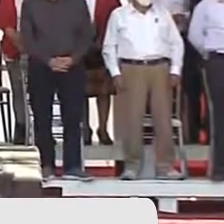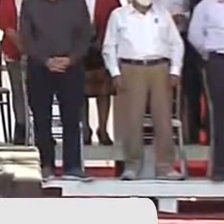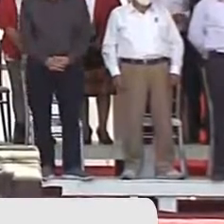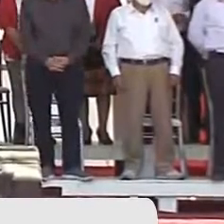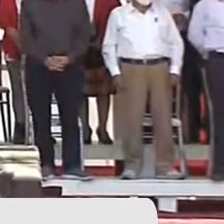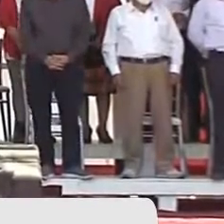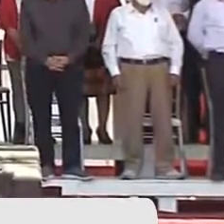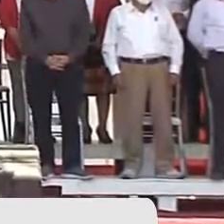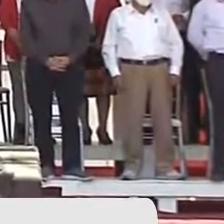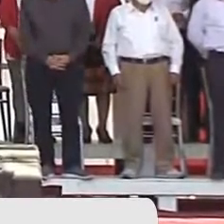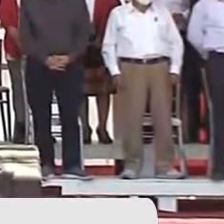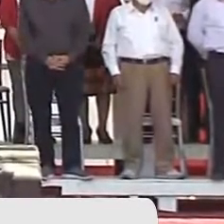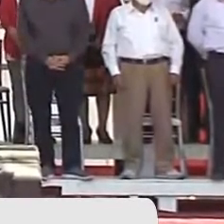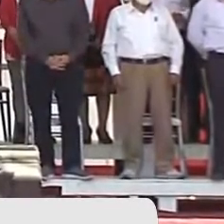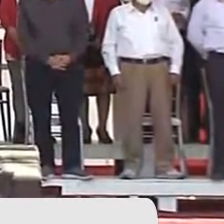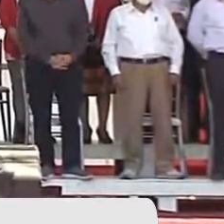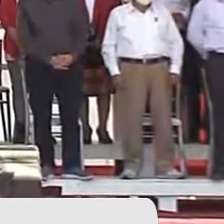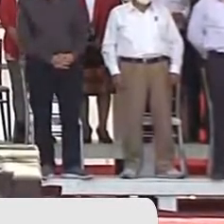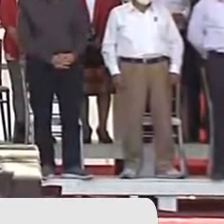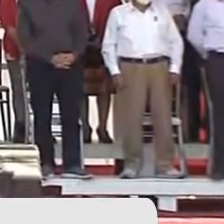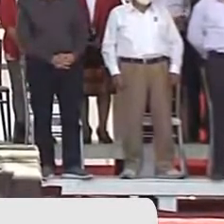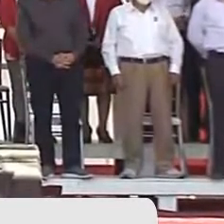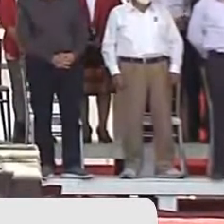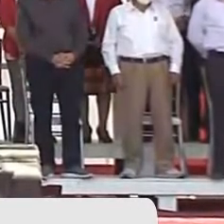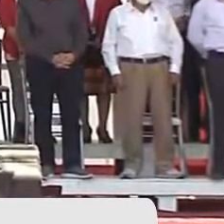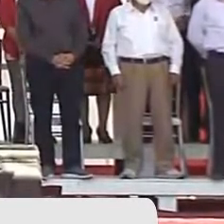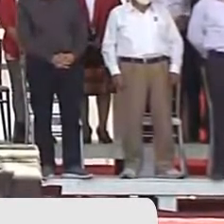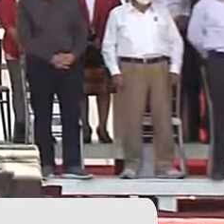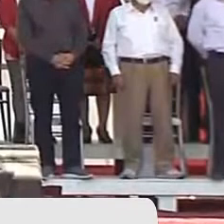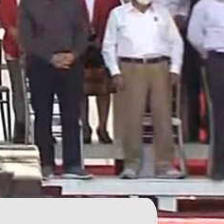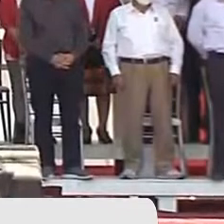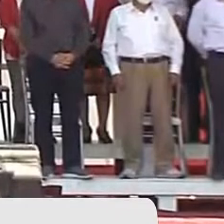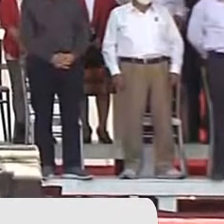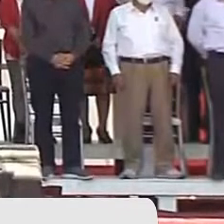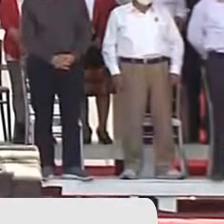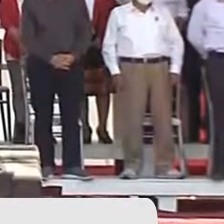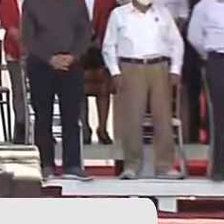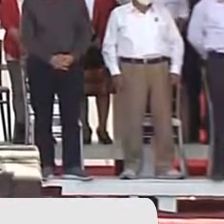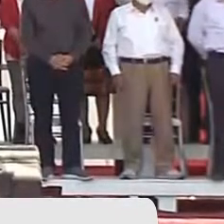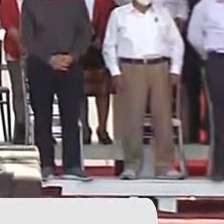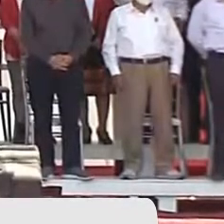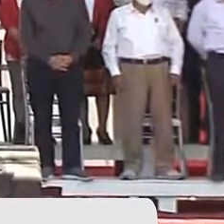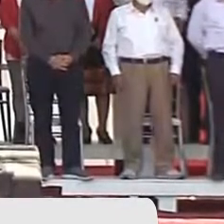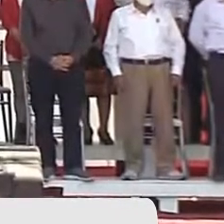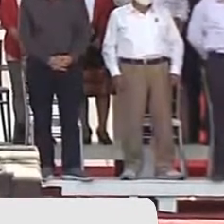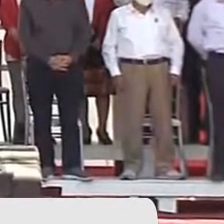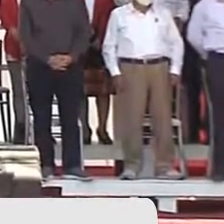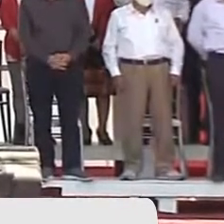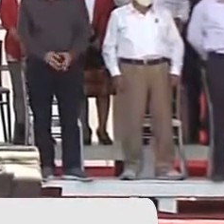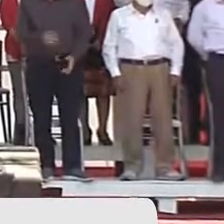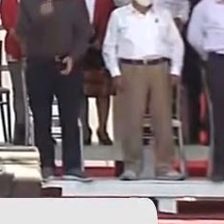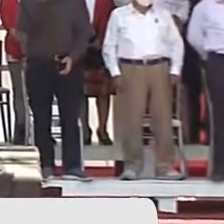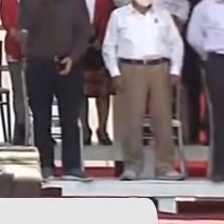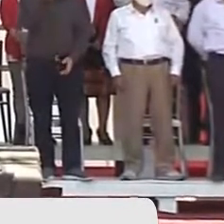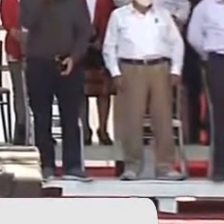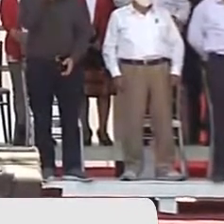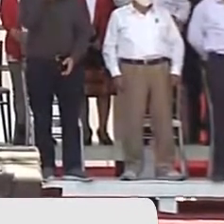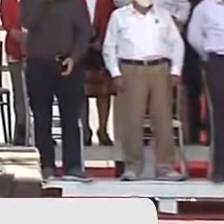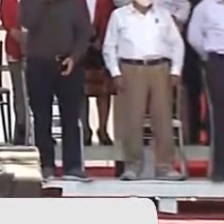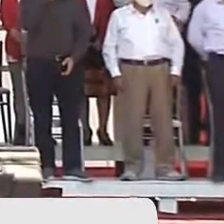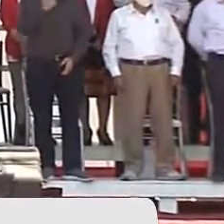americana invocamos a garantizar la inversión pública y privada para generar empleo